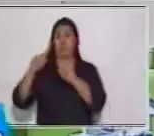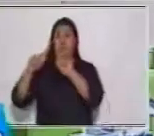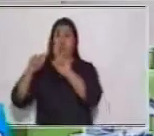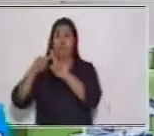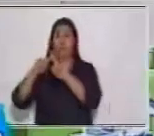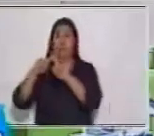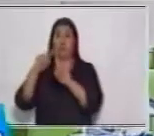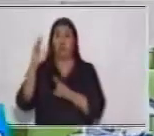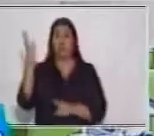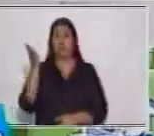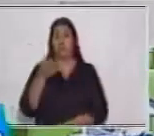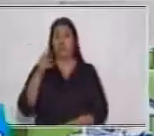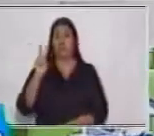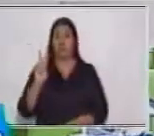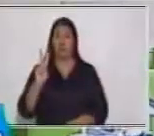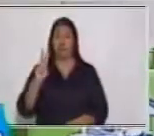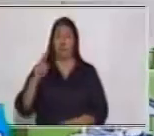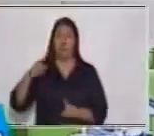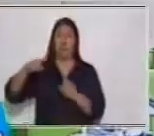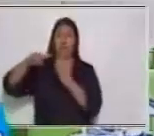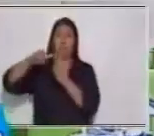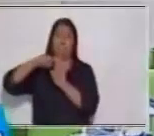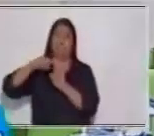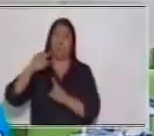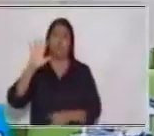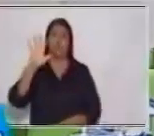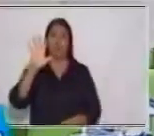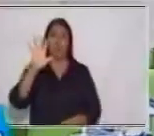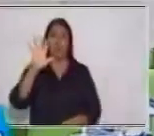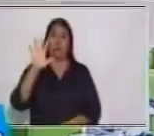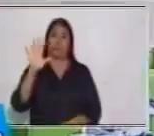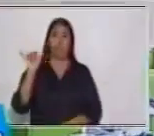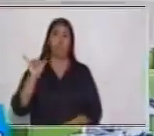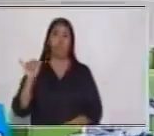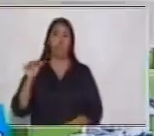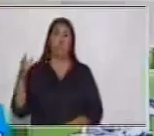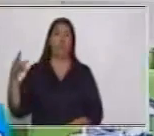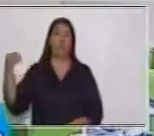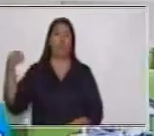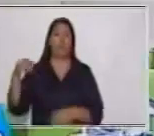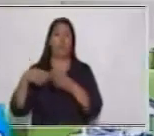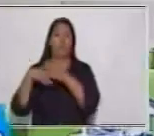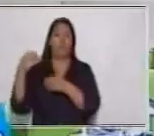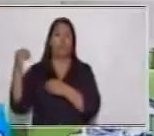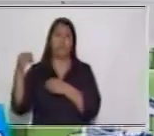x medios más 5 igual